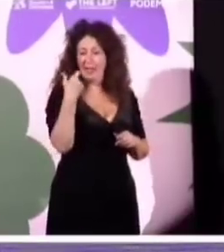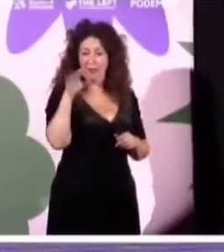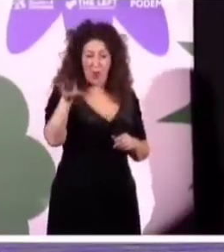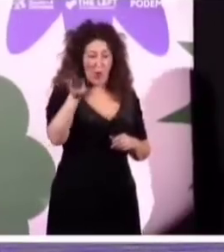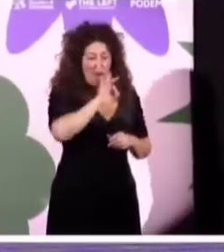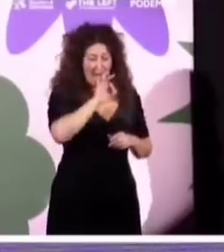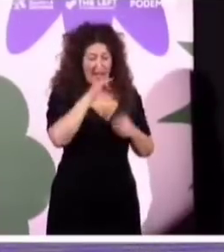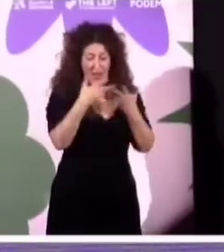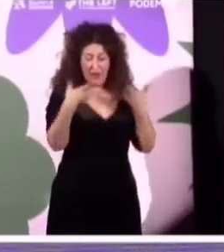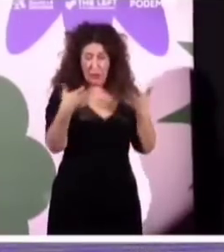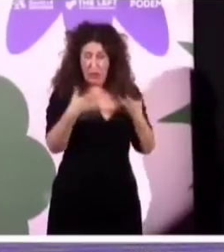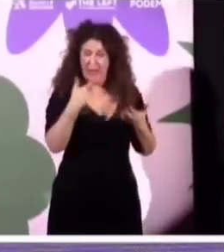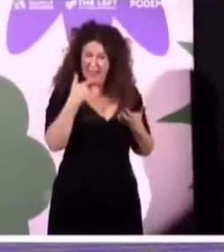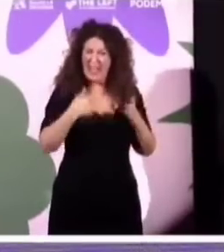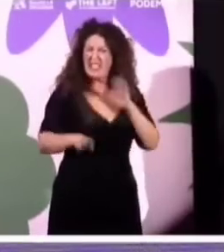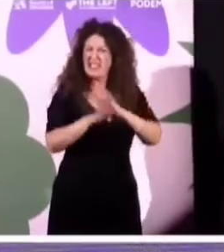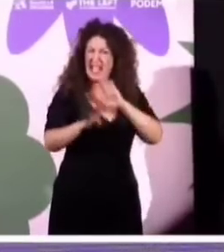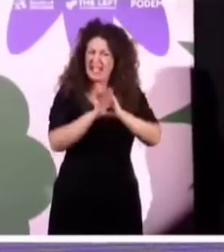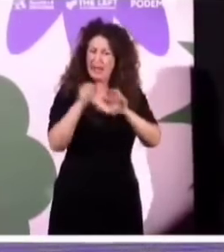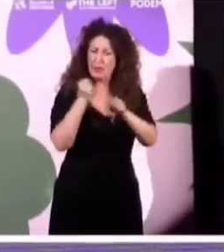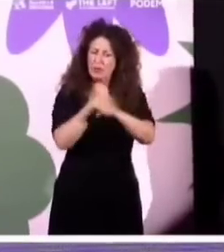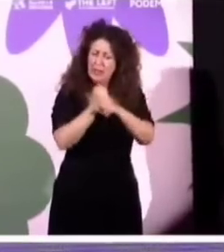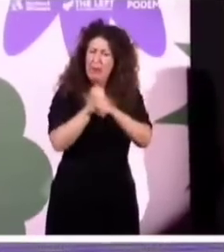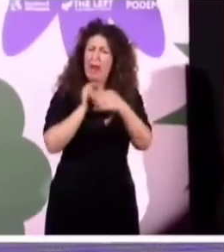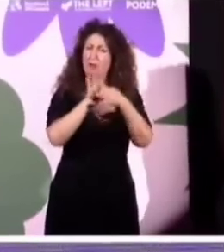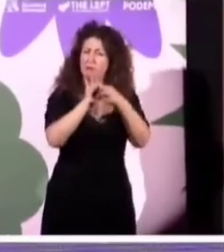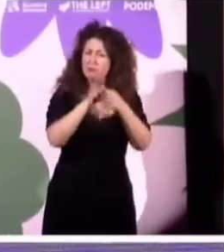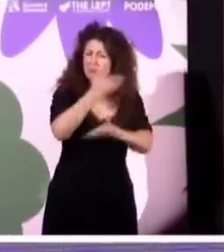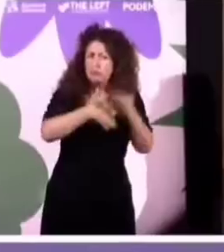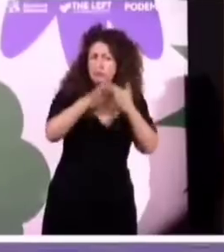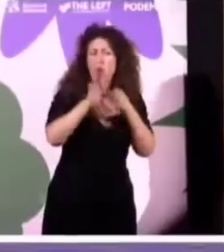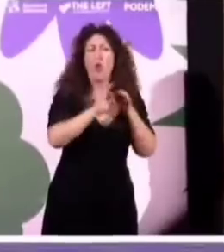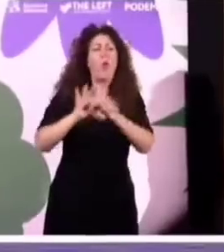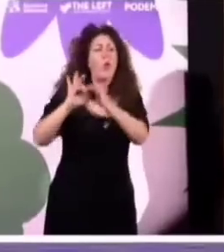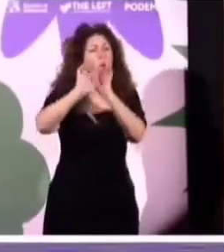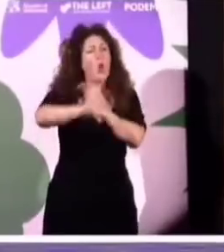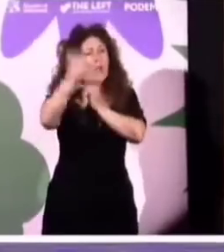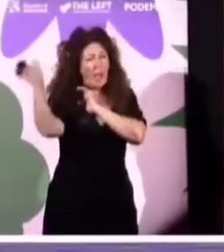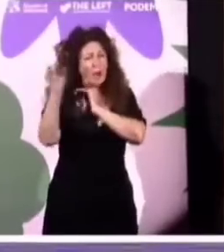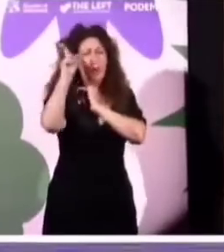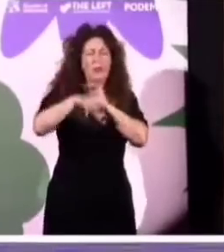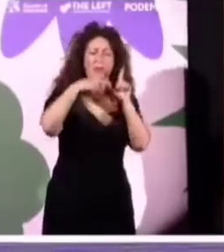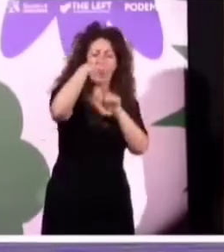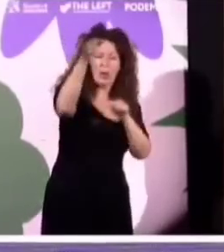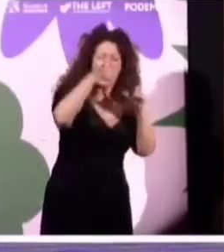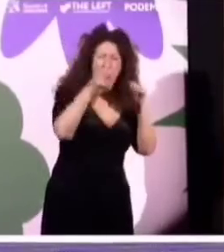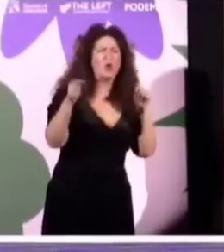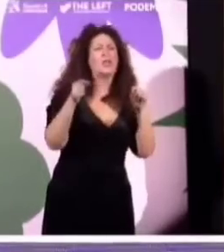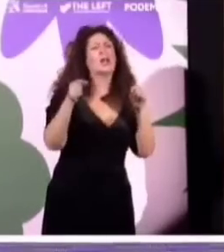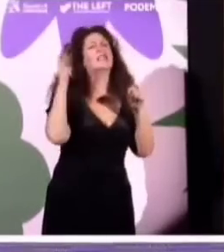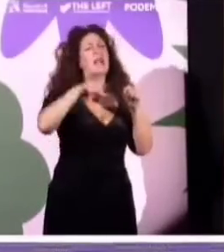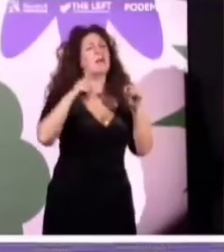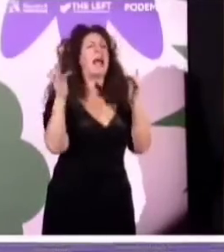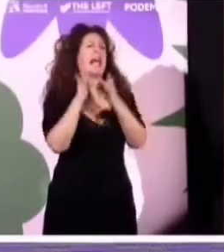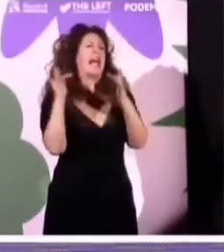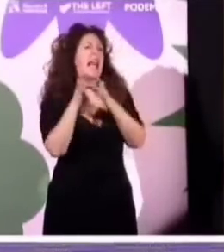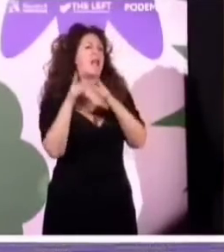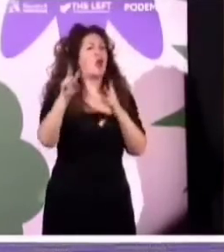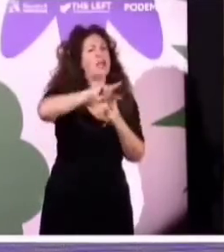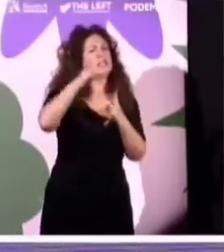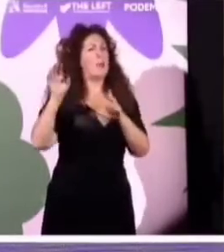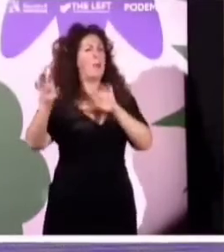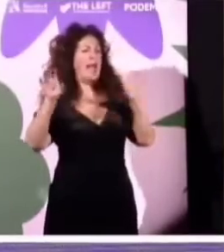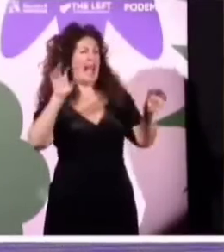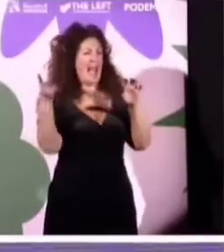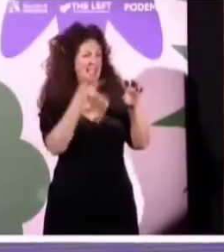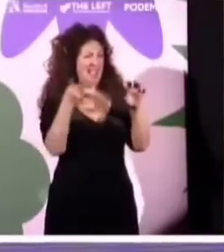Seguiremos trabajando juntos en el marco de la Unión Europea y de la OTAN y reforzando nuestras relaciones bilaterales.